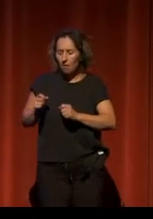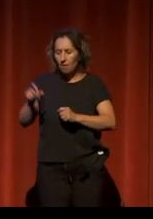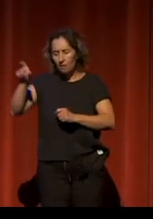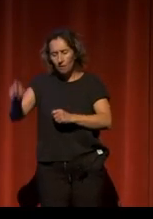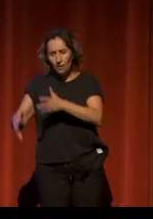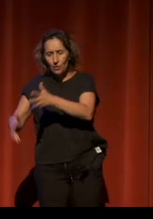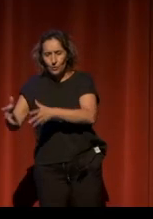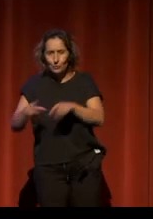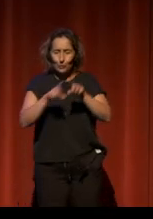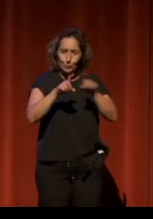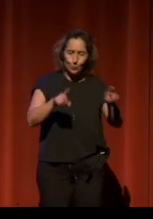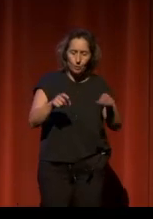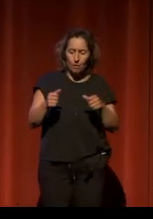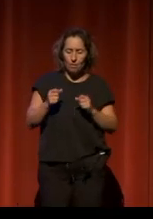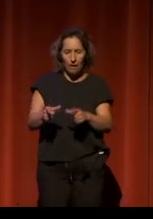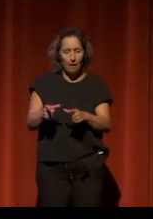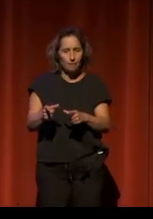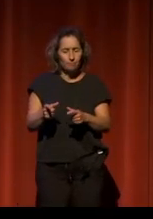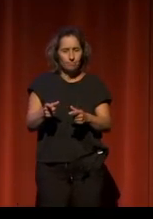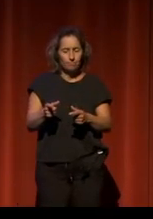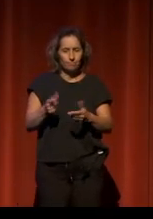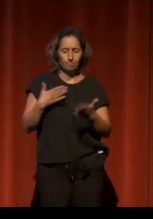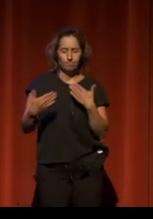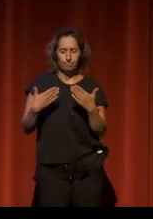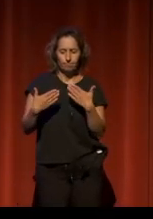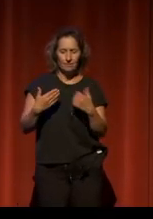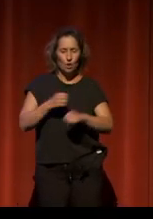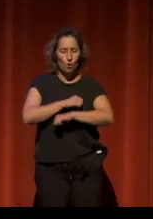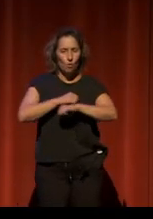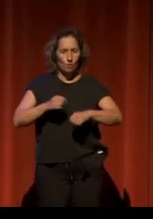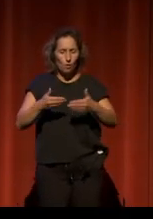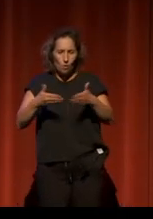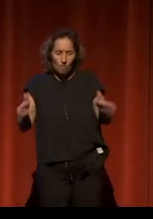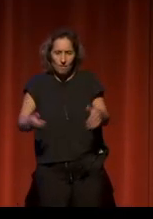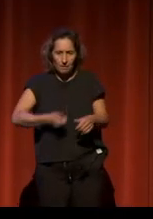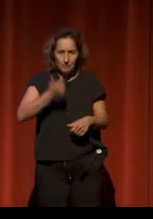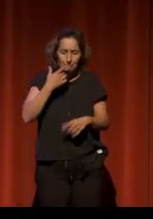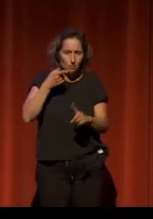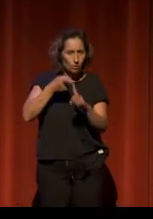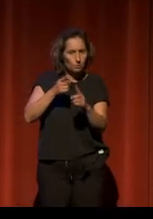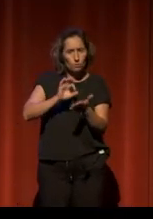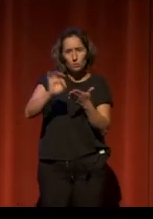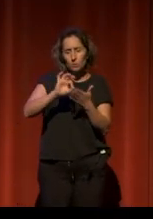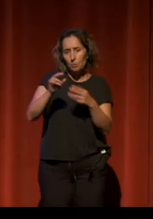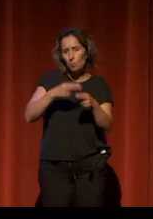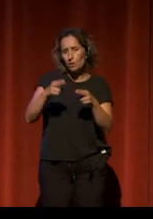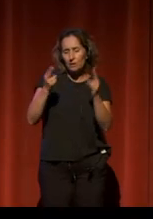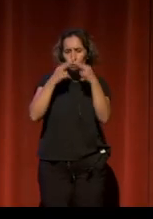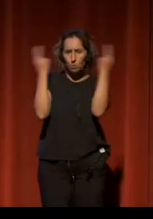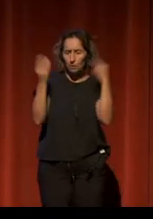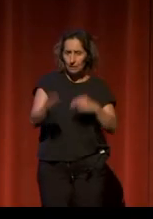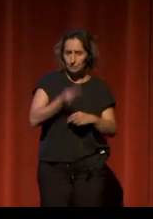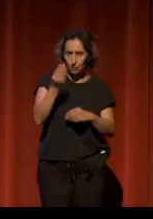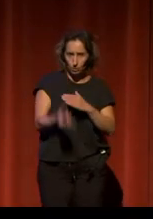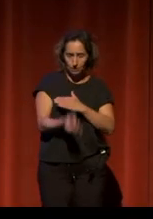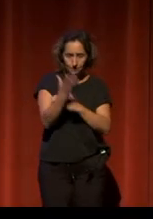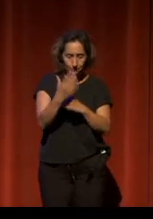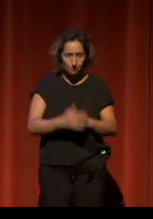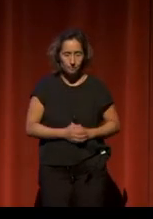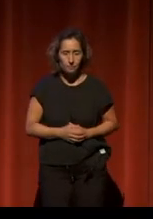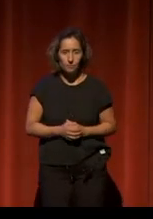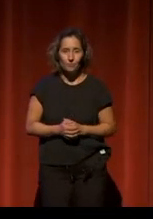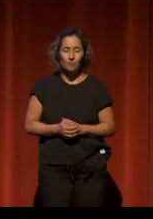ciudadanos y las instituciones canalizar la inteligencia colectiva para producir mejores políticas públicas y En tercer lugar bueno pues que